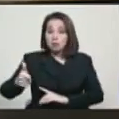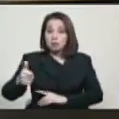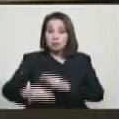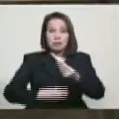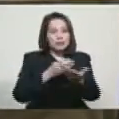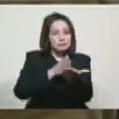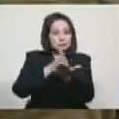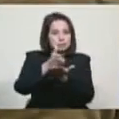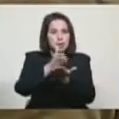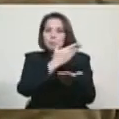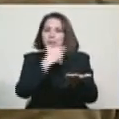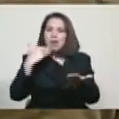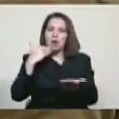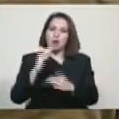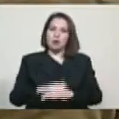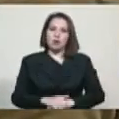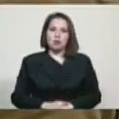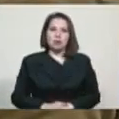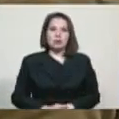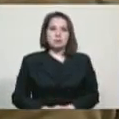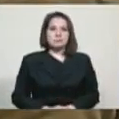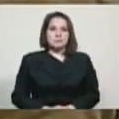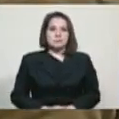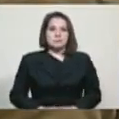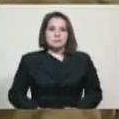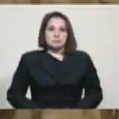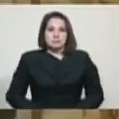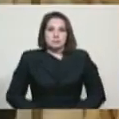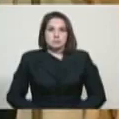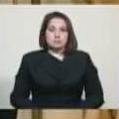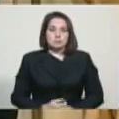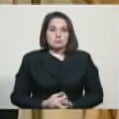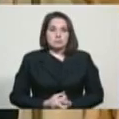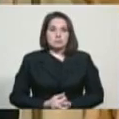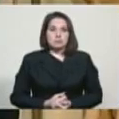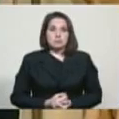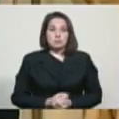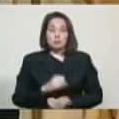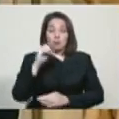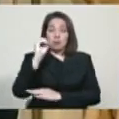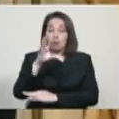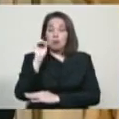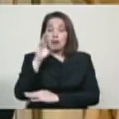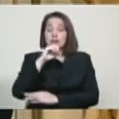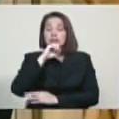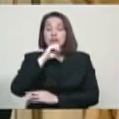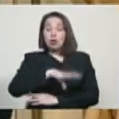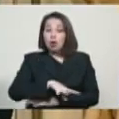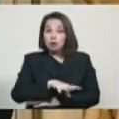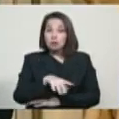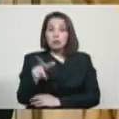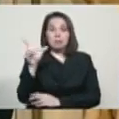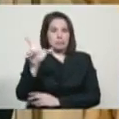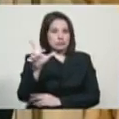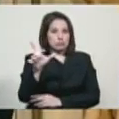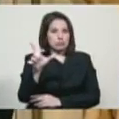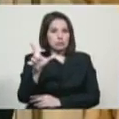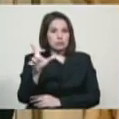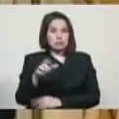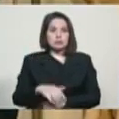estamos transitando. Ha sido un Congreso histórico, Congreso del Partido Socialista Unido de